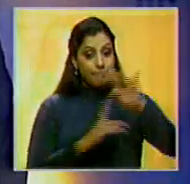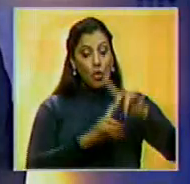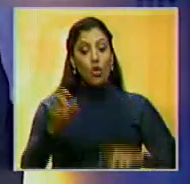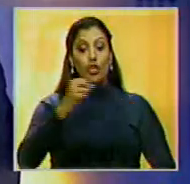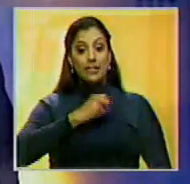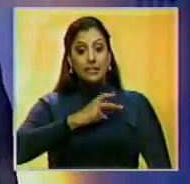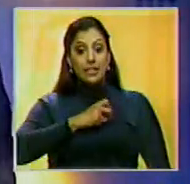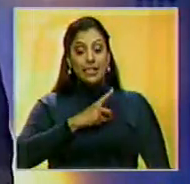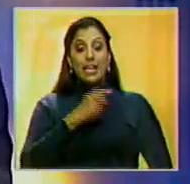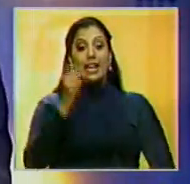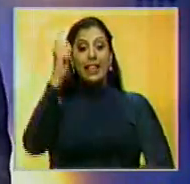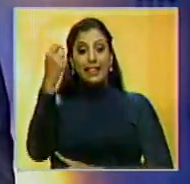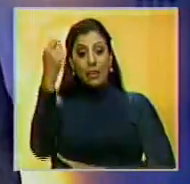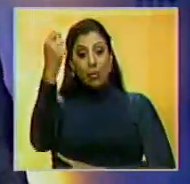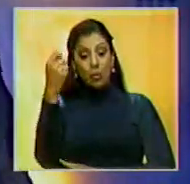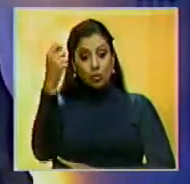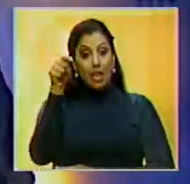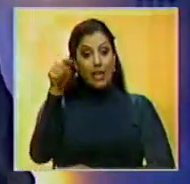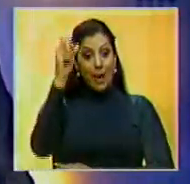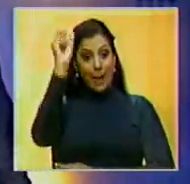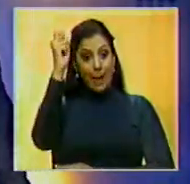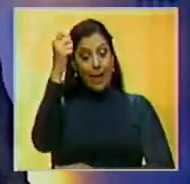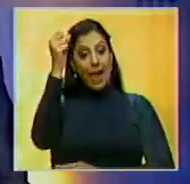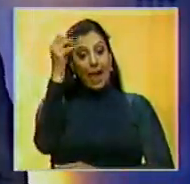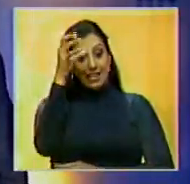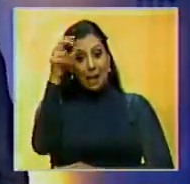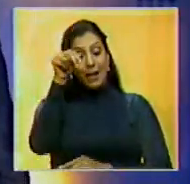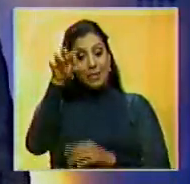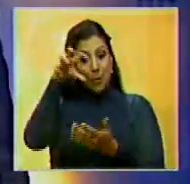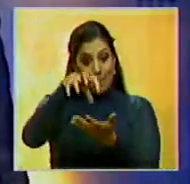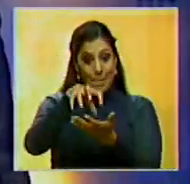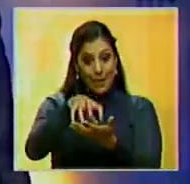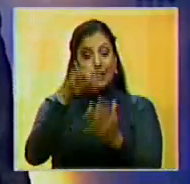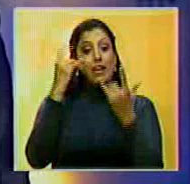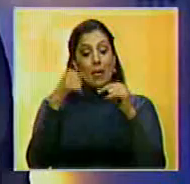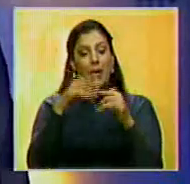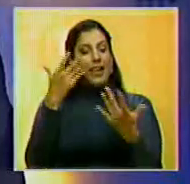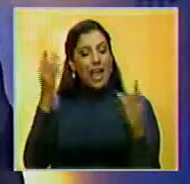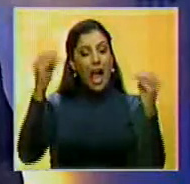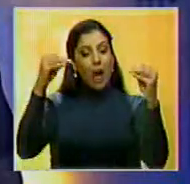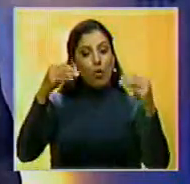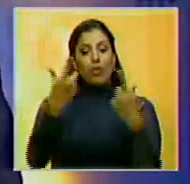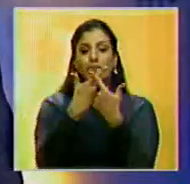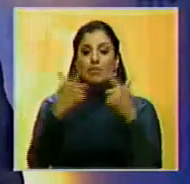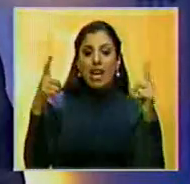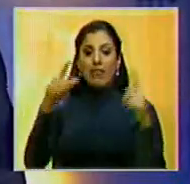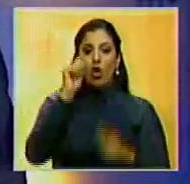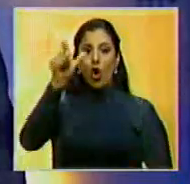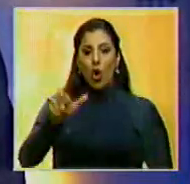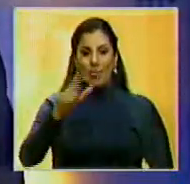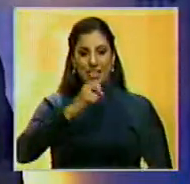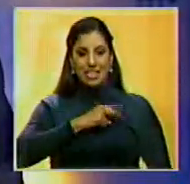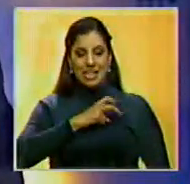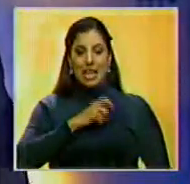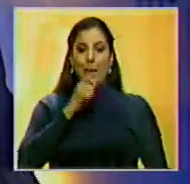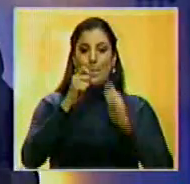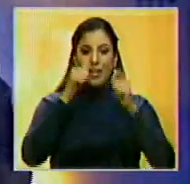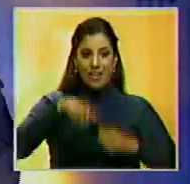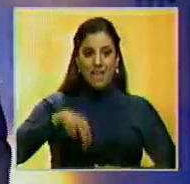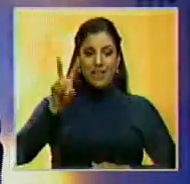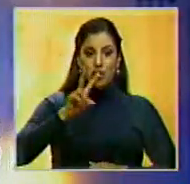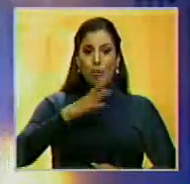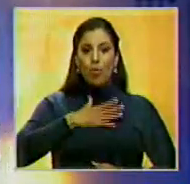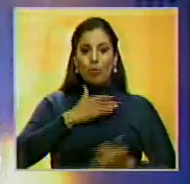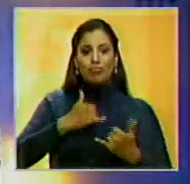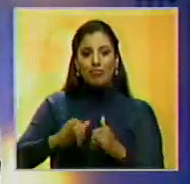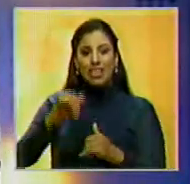y en Chile diputados del parlamento de ese país aprobaron un proyecto para de acuerdo para exigir la liberación de yengo y coea del periodista venezolano de